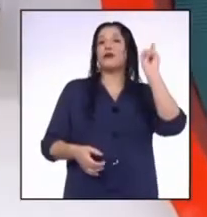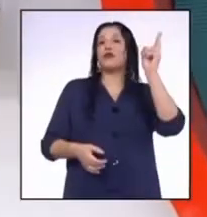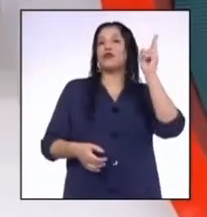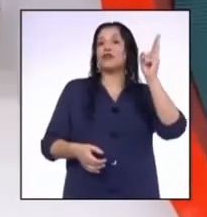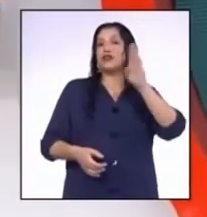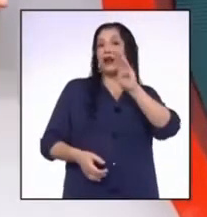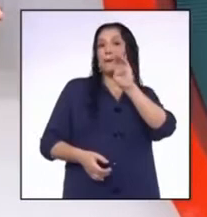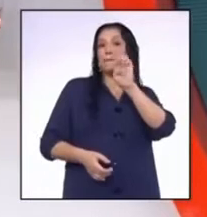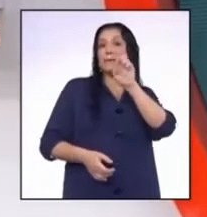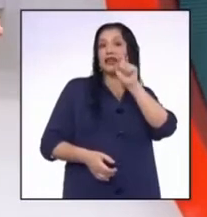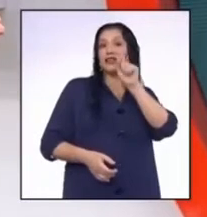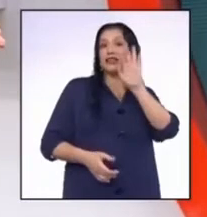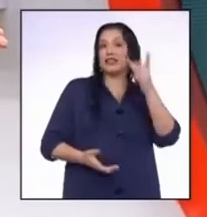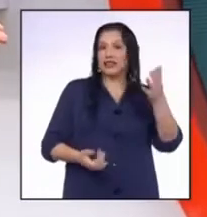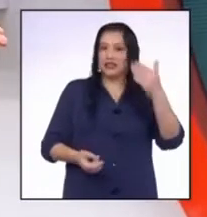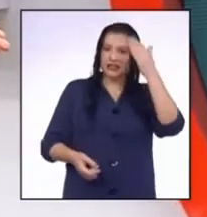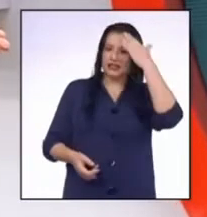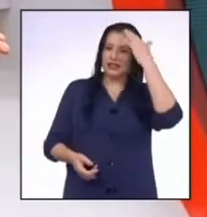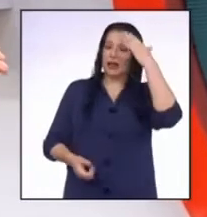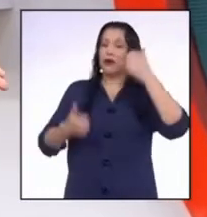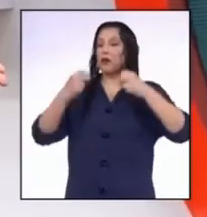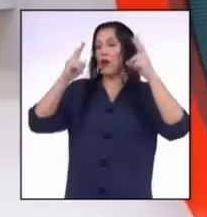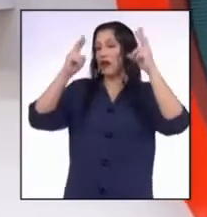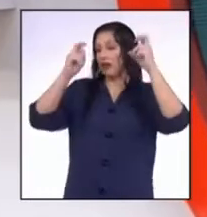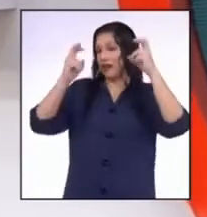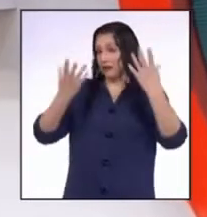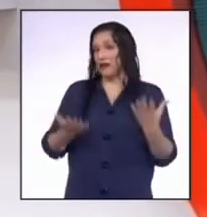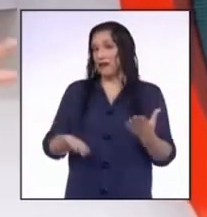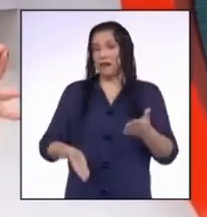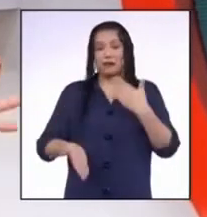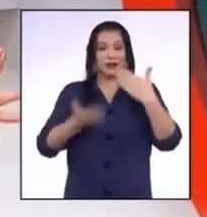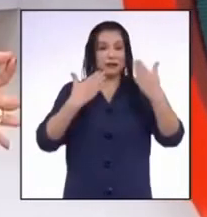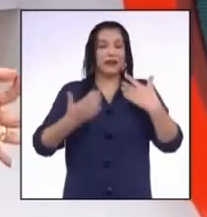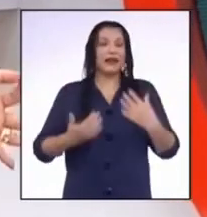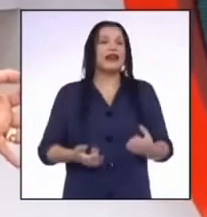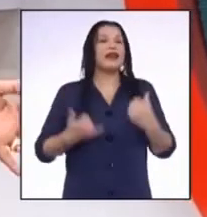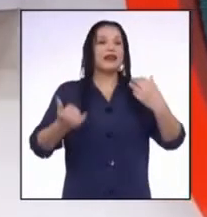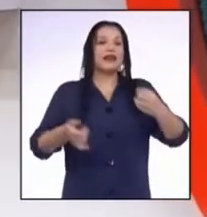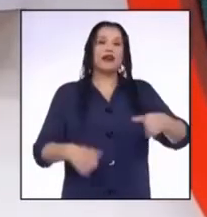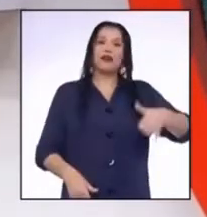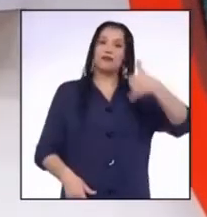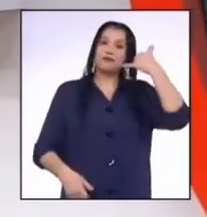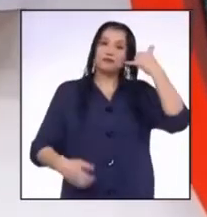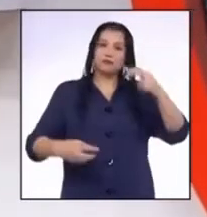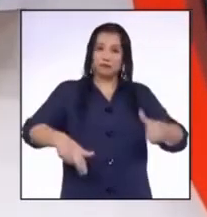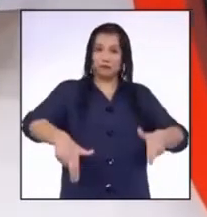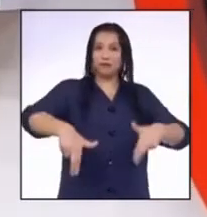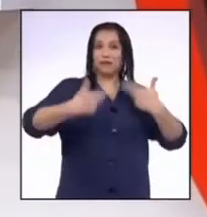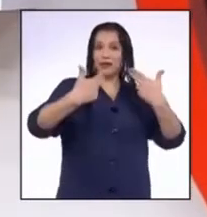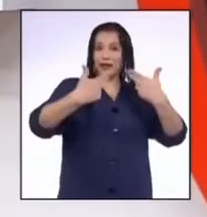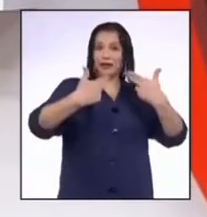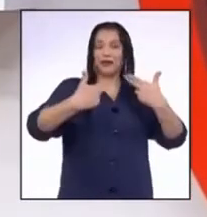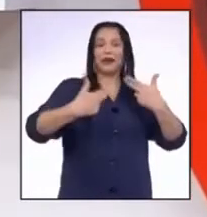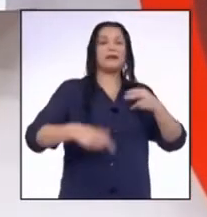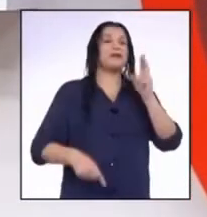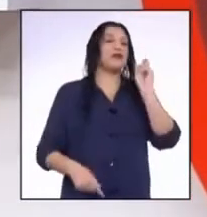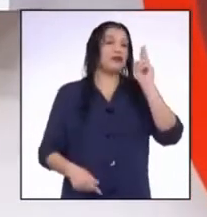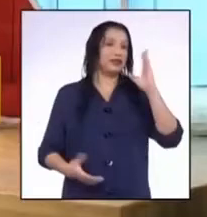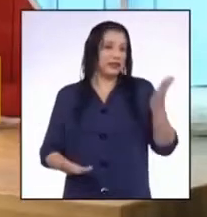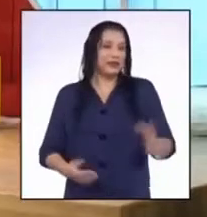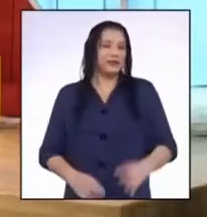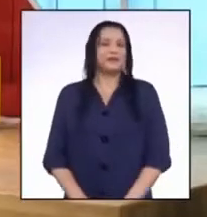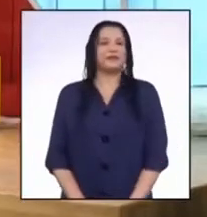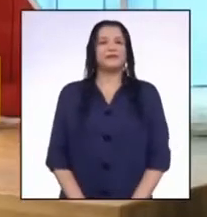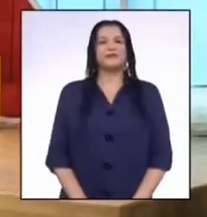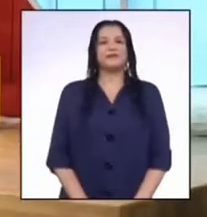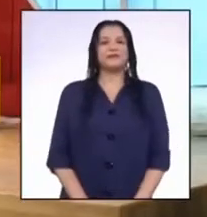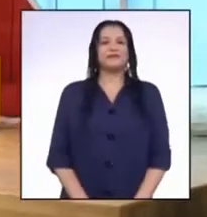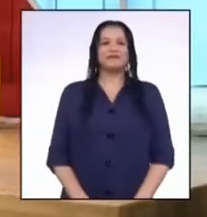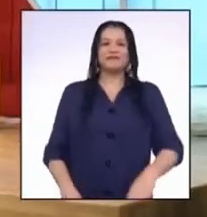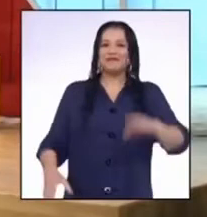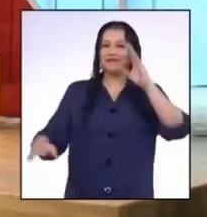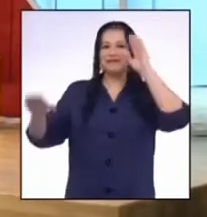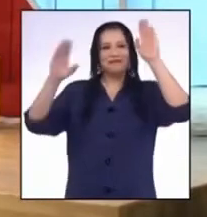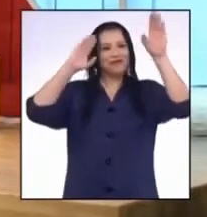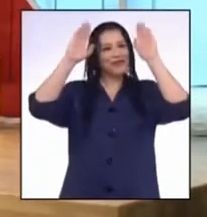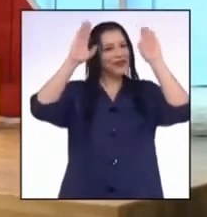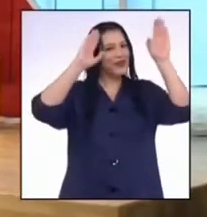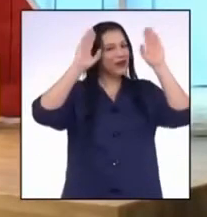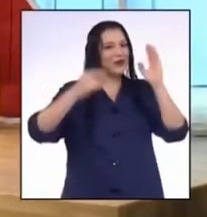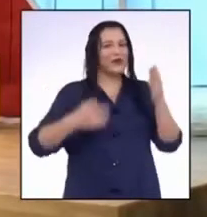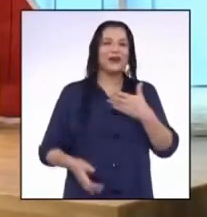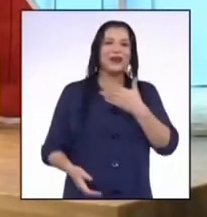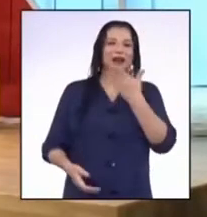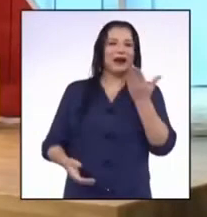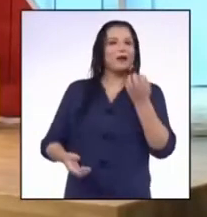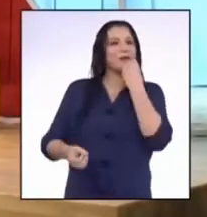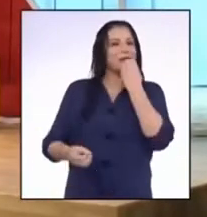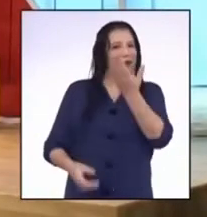Mesa obviamente sabe qué tema vamos a hablar y justo nos está esperando, así que vamos a comunicarnos con ella. Hola, profesora